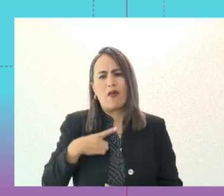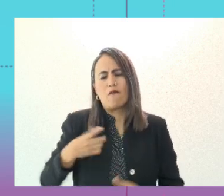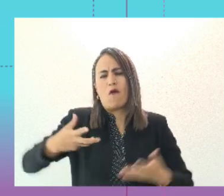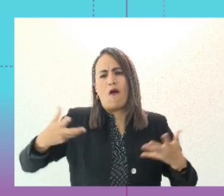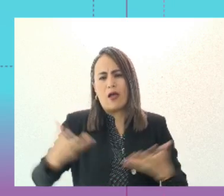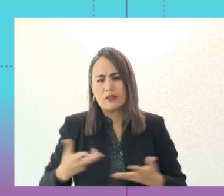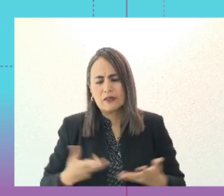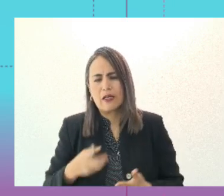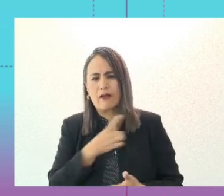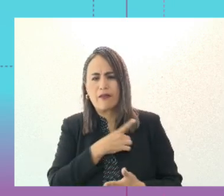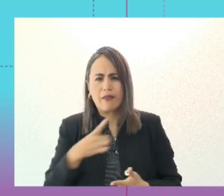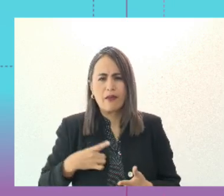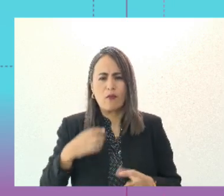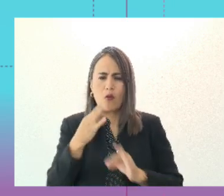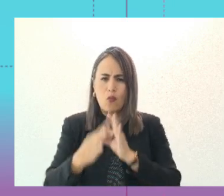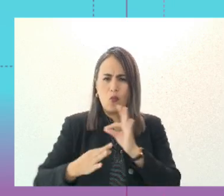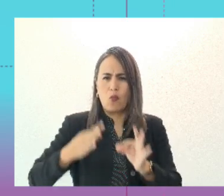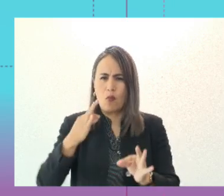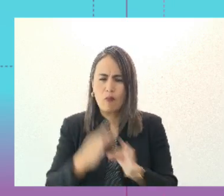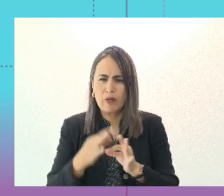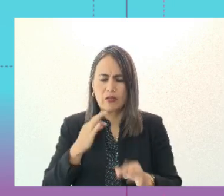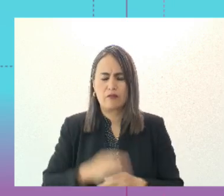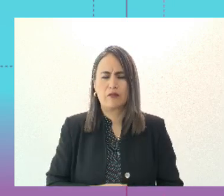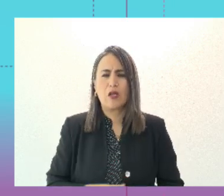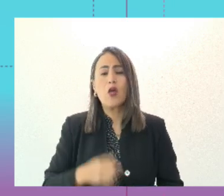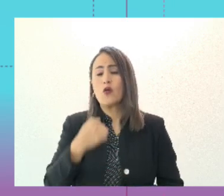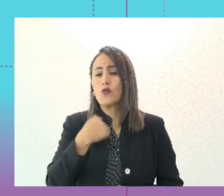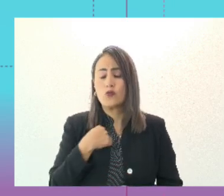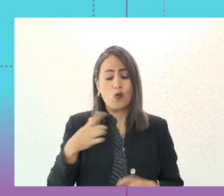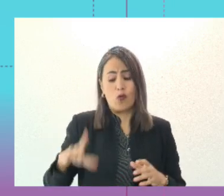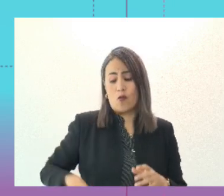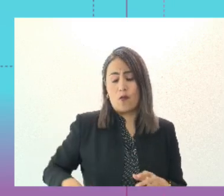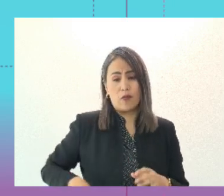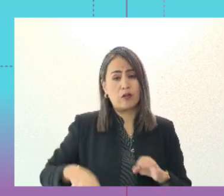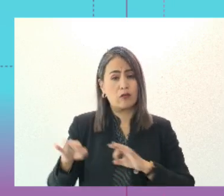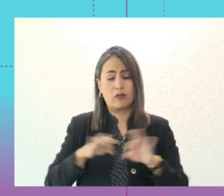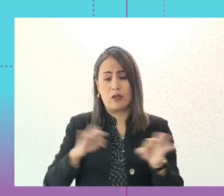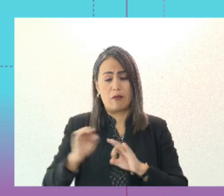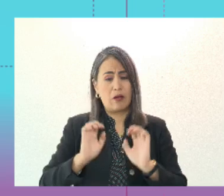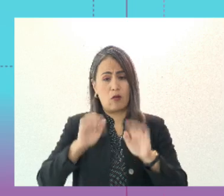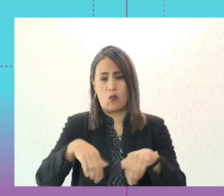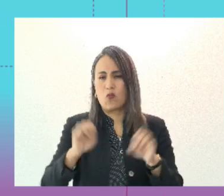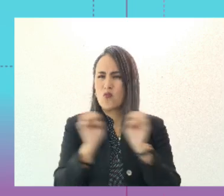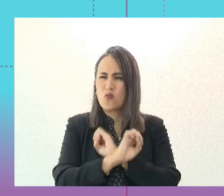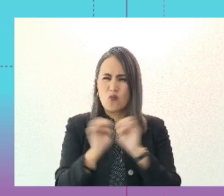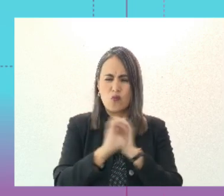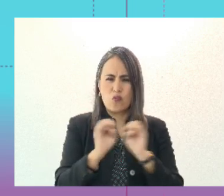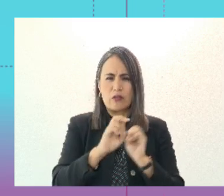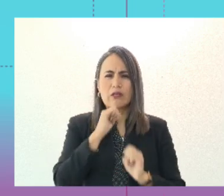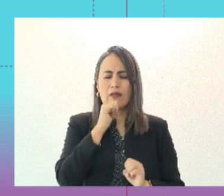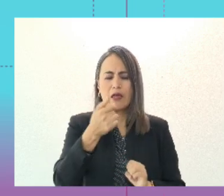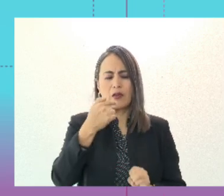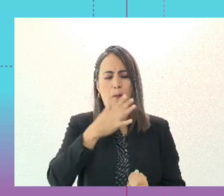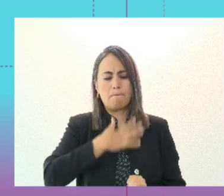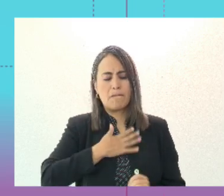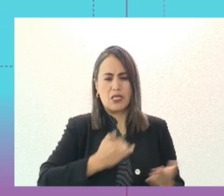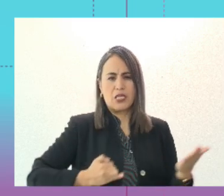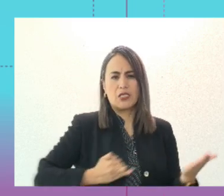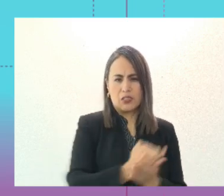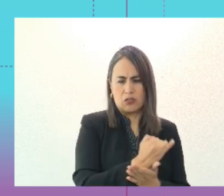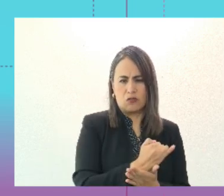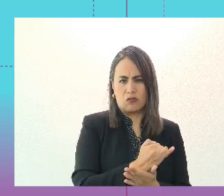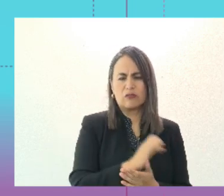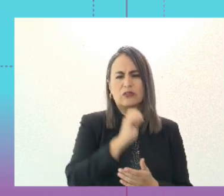de procurar. Si no ejerzo ningún cargo de función pública, lo que tengo para demostrar mi soberanía son los derechos